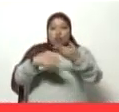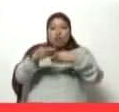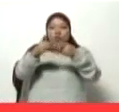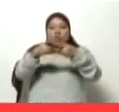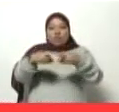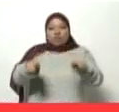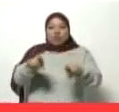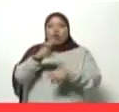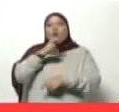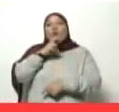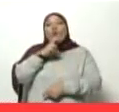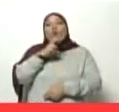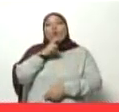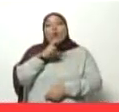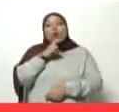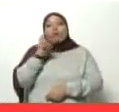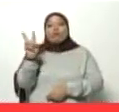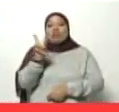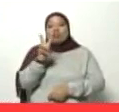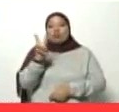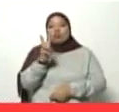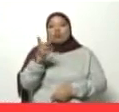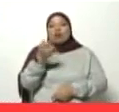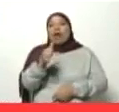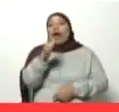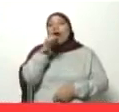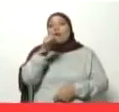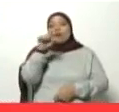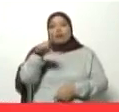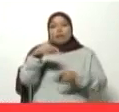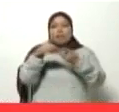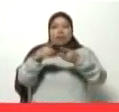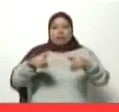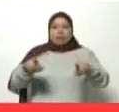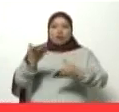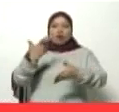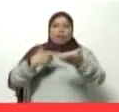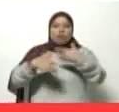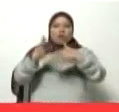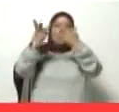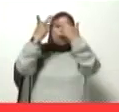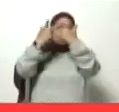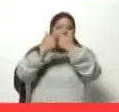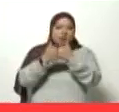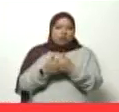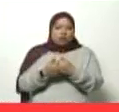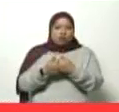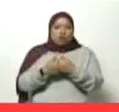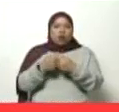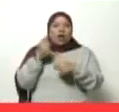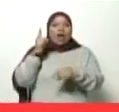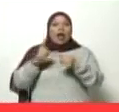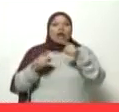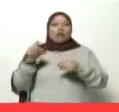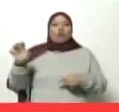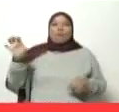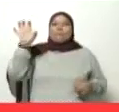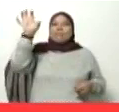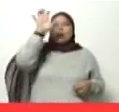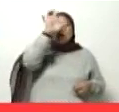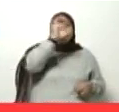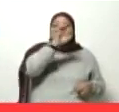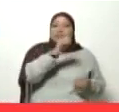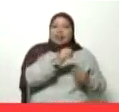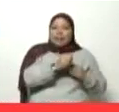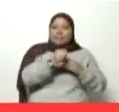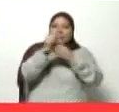oro, como hemos dicho que Venezuela quiere administrar su agua, estas potencias del mundo creen que pueden venir a